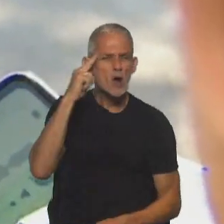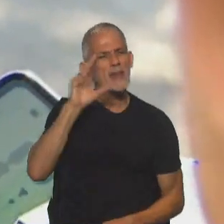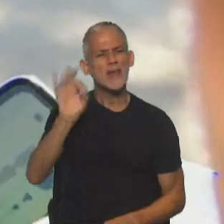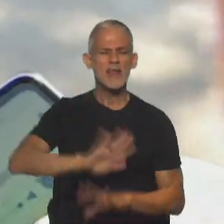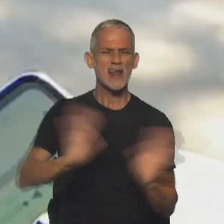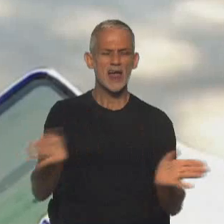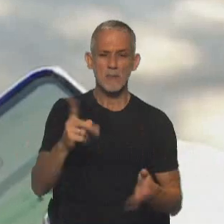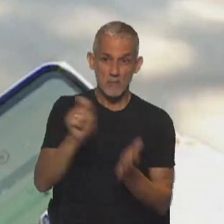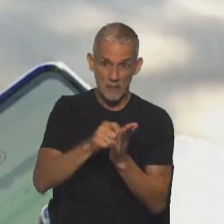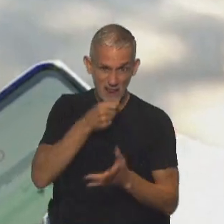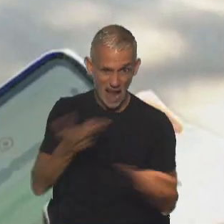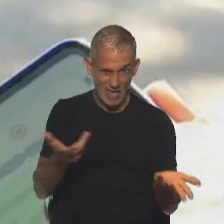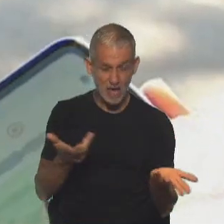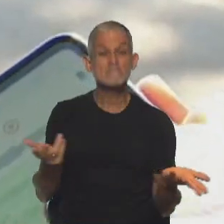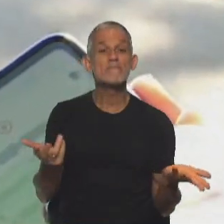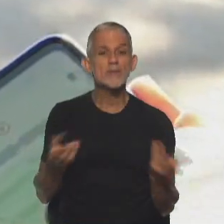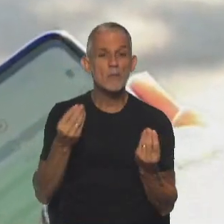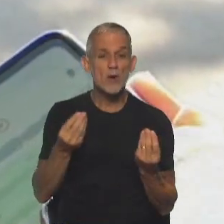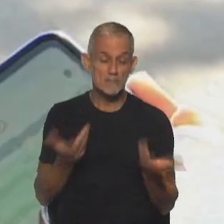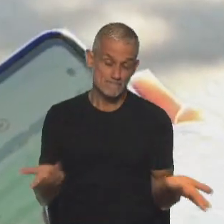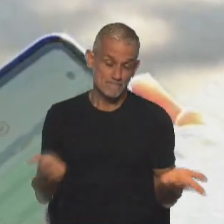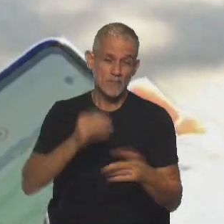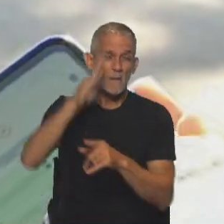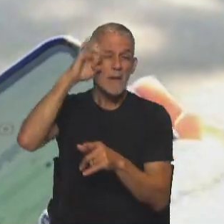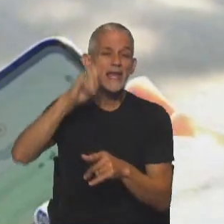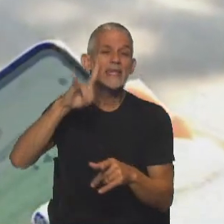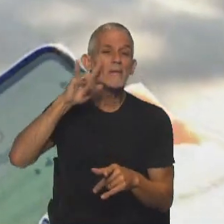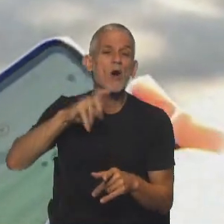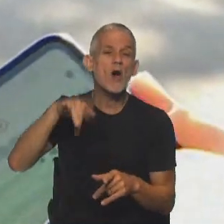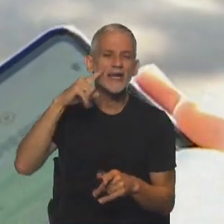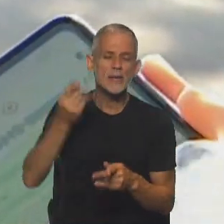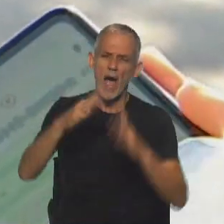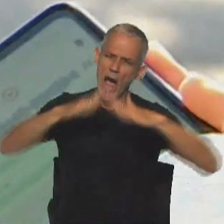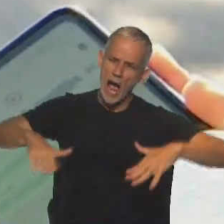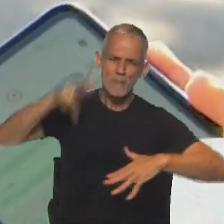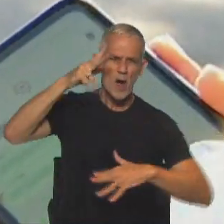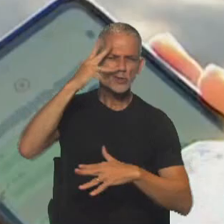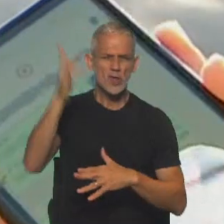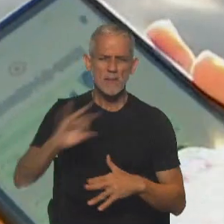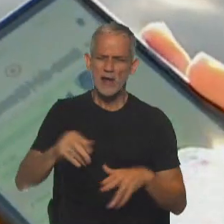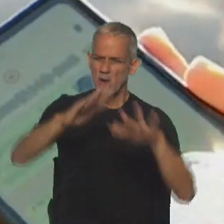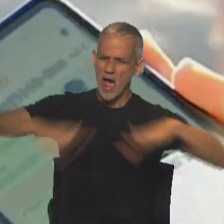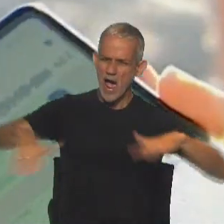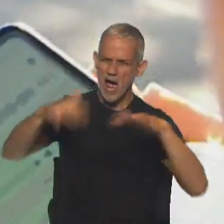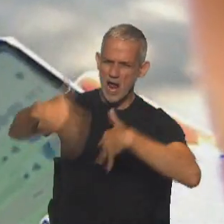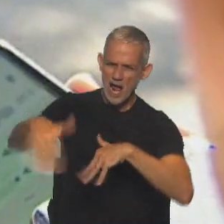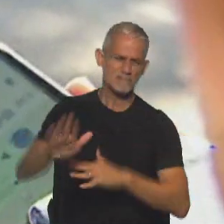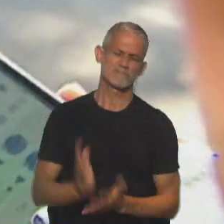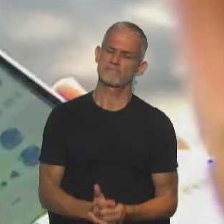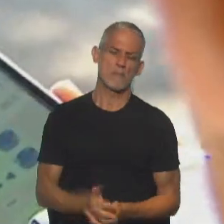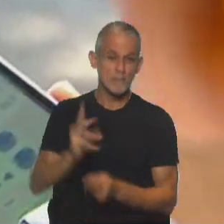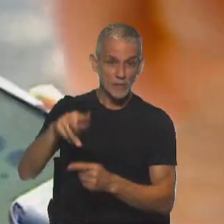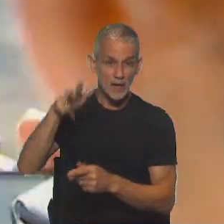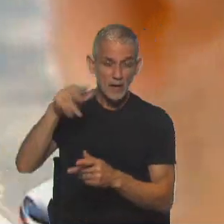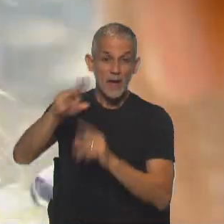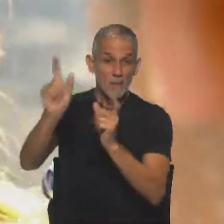90.000 no lo han hecho. Sigo explicándole a Beliboni que lo que tiene que hacer, en lugar de una campe el 8 de marzo, es traer a las más de 10.000 personas que él mismo